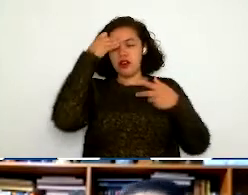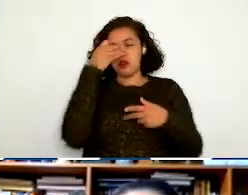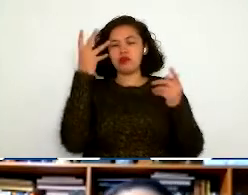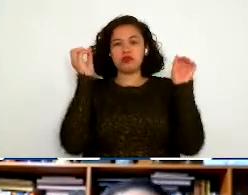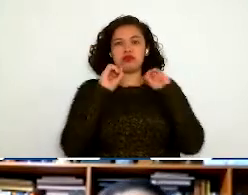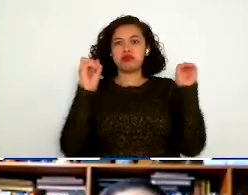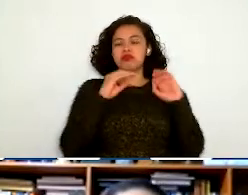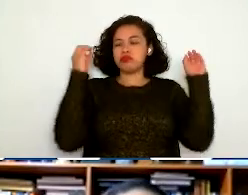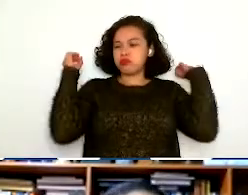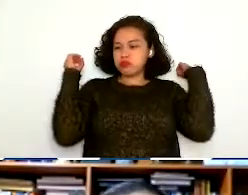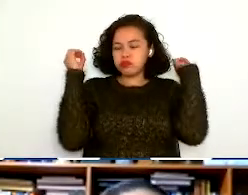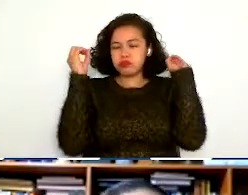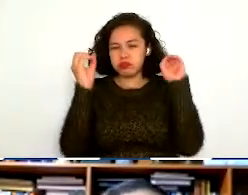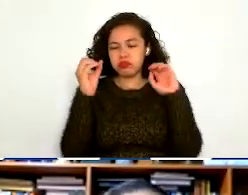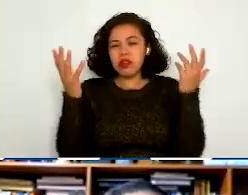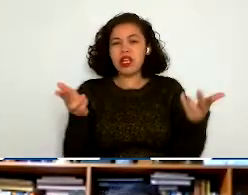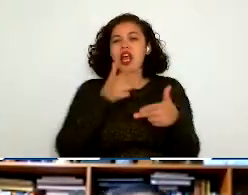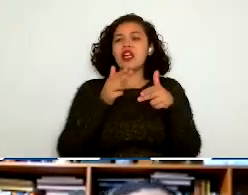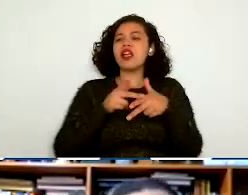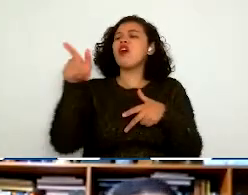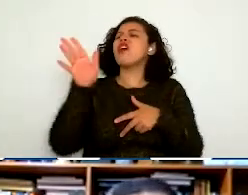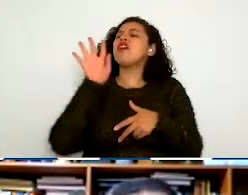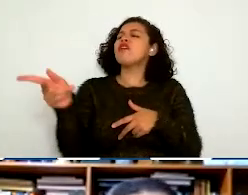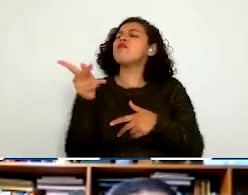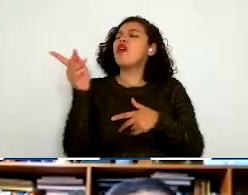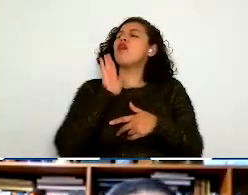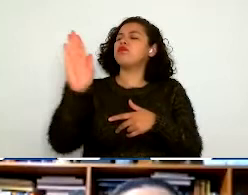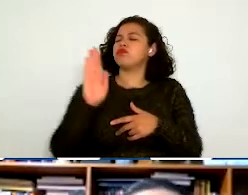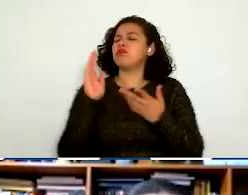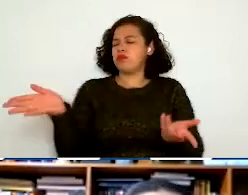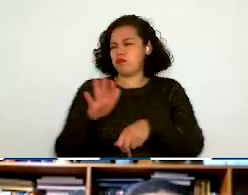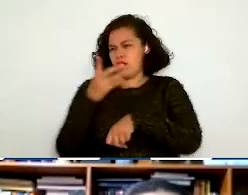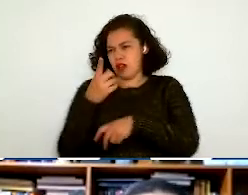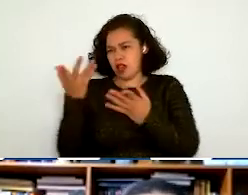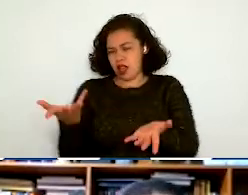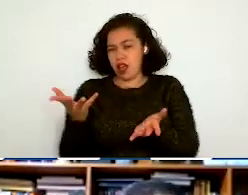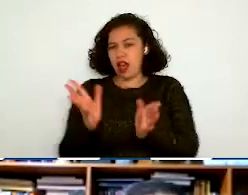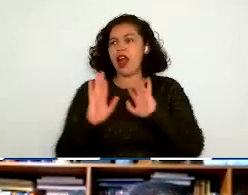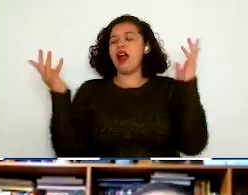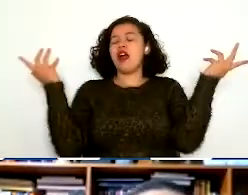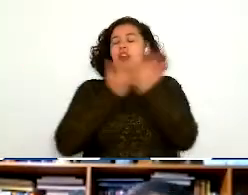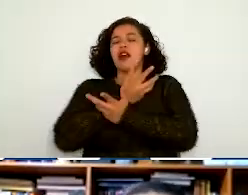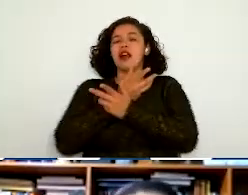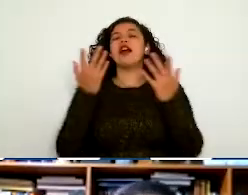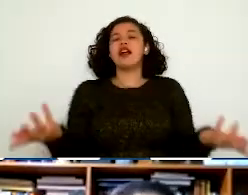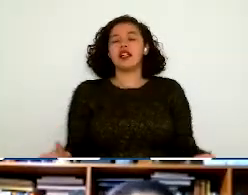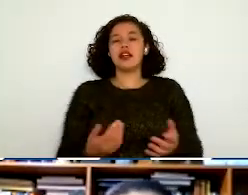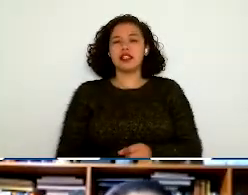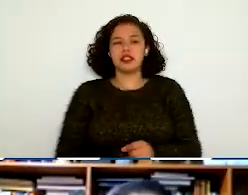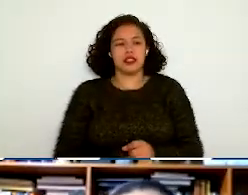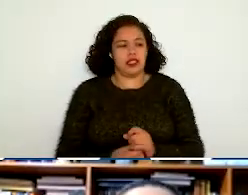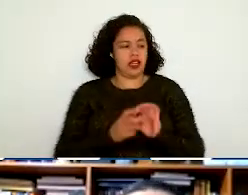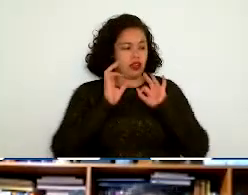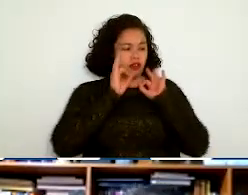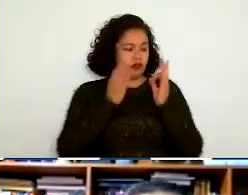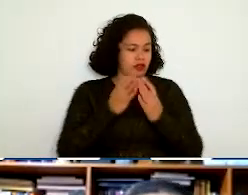la población, hasta que se los preguntó directamente a ellas. Obviamente, ¿no? Lo que hizo fue trabajar de manera